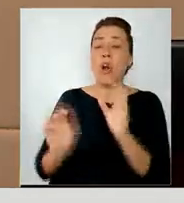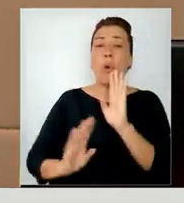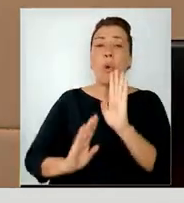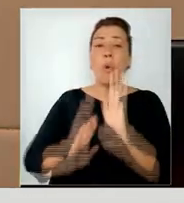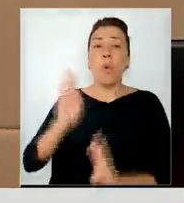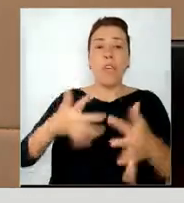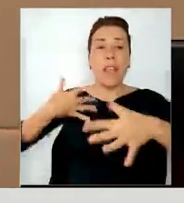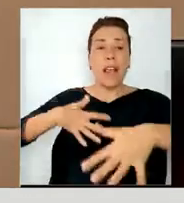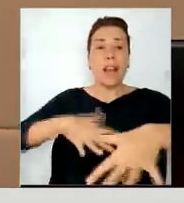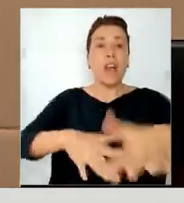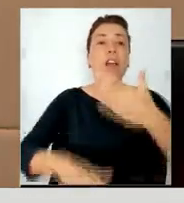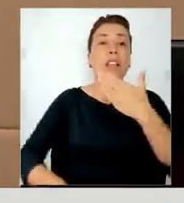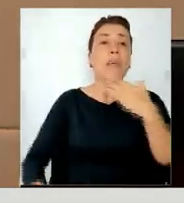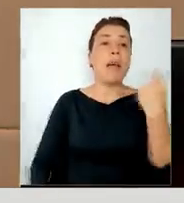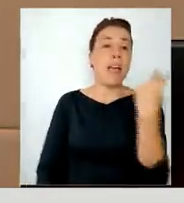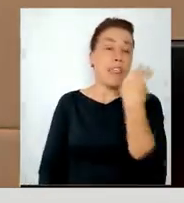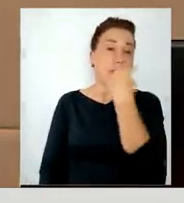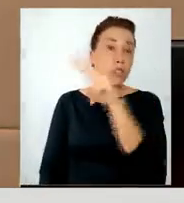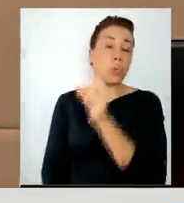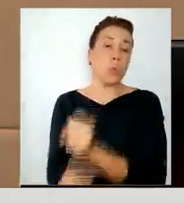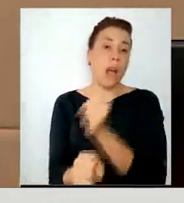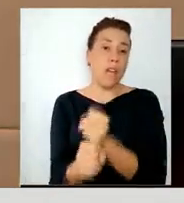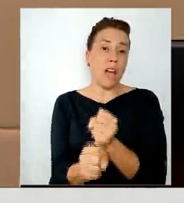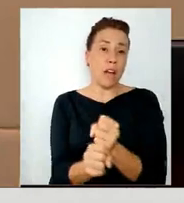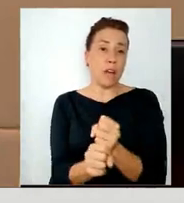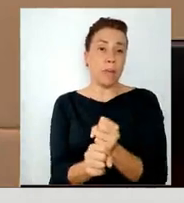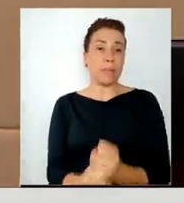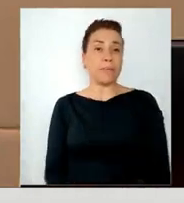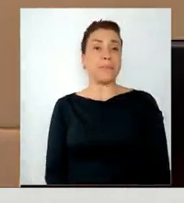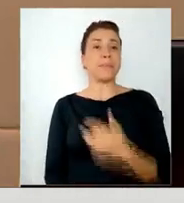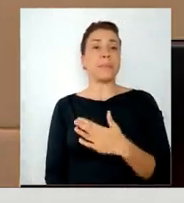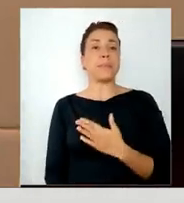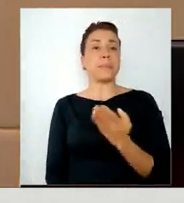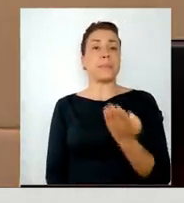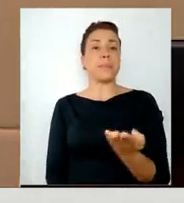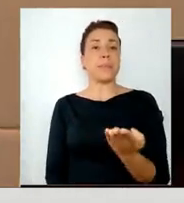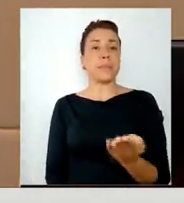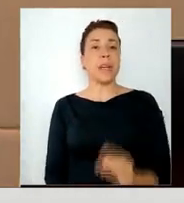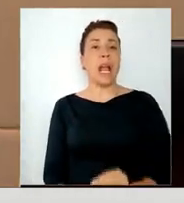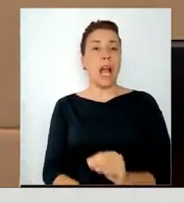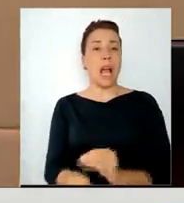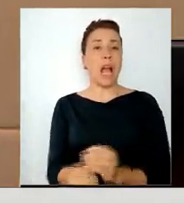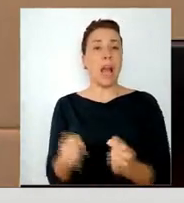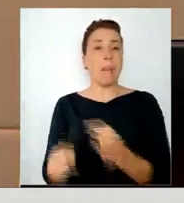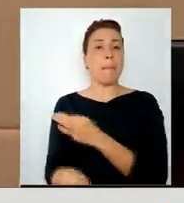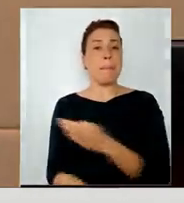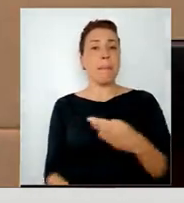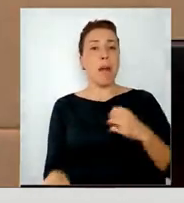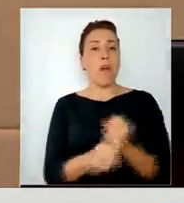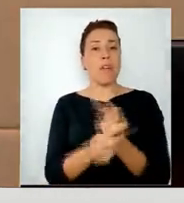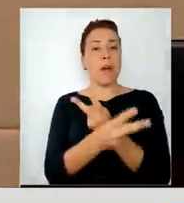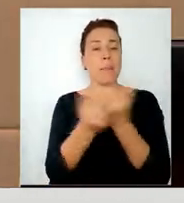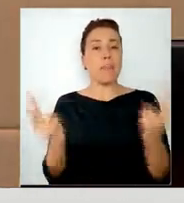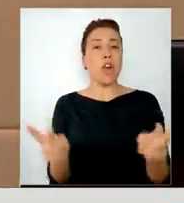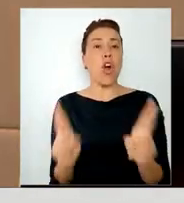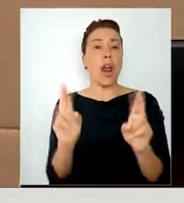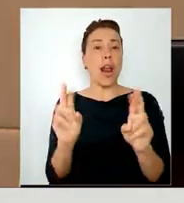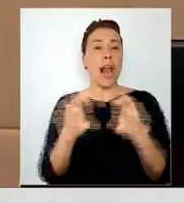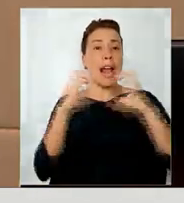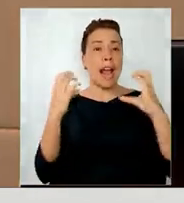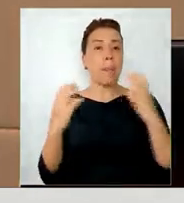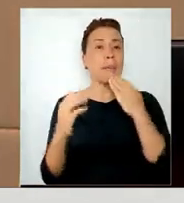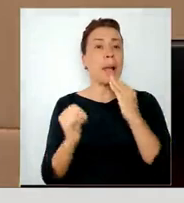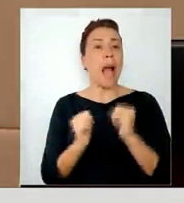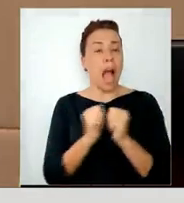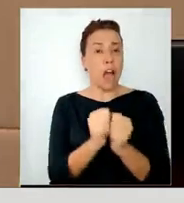es parte de su tarea yo le quiero pedir presidente que oficie por favor al Ministerio de obras públicas y que ojalá esta cámara nos acompañe en esto es